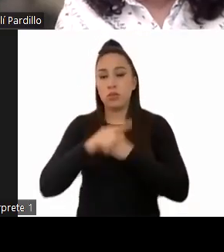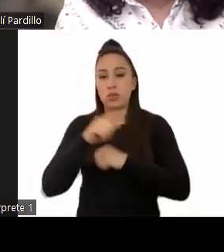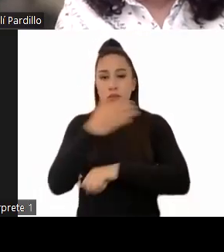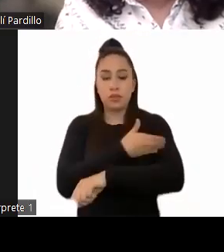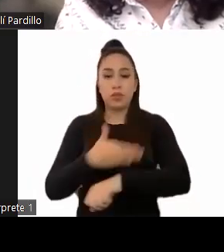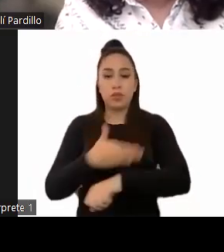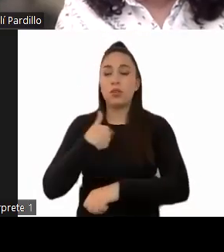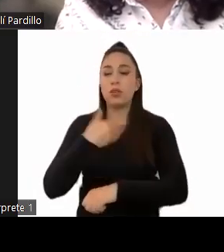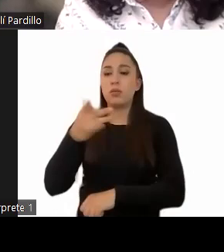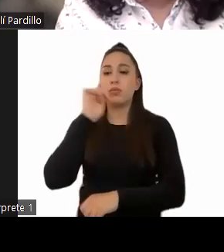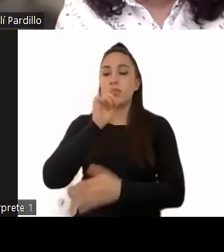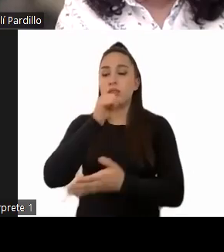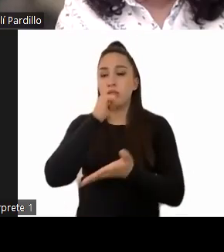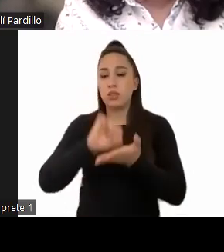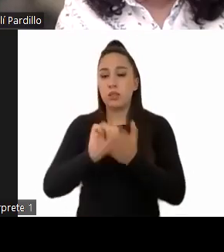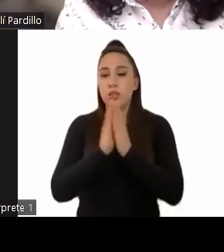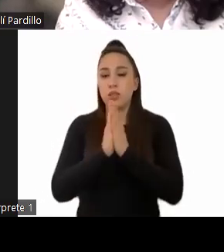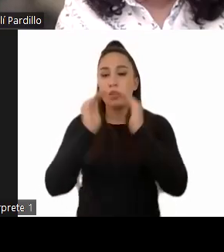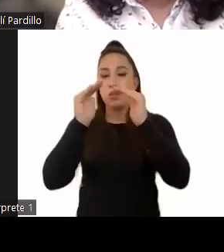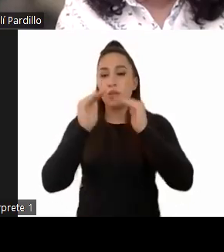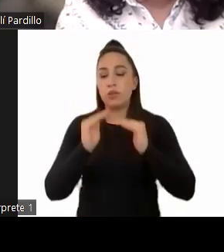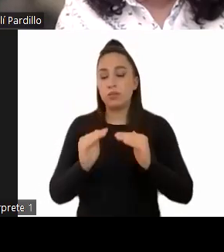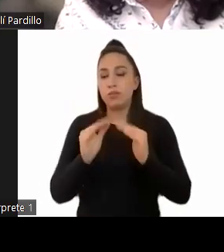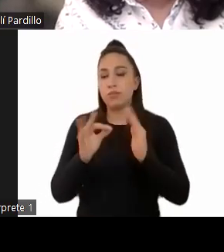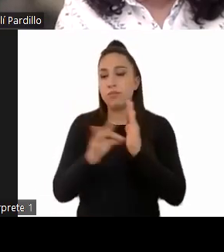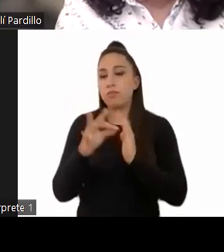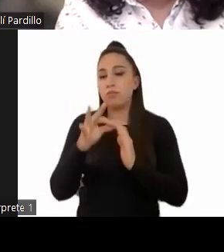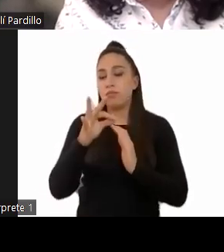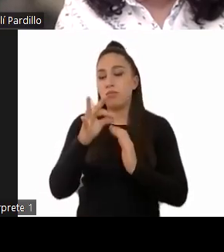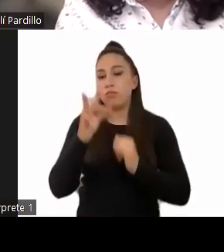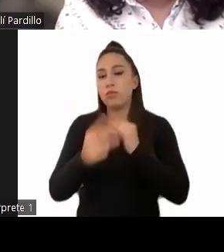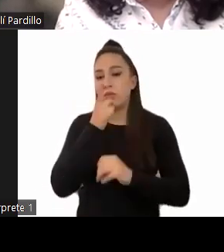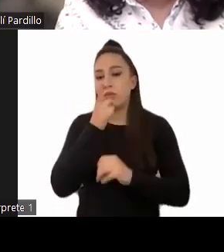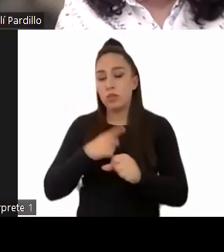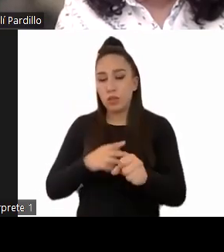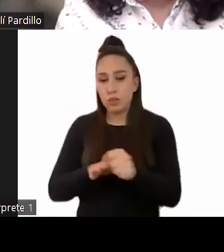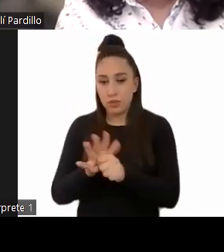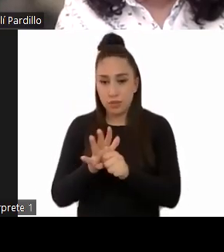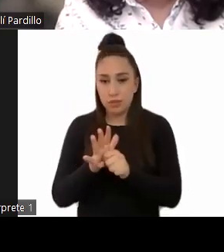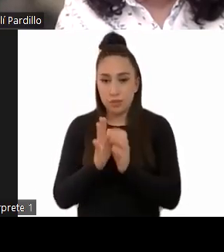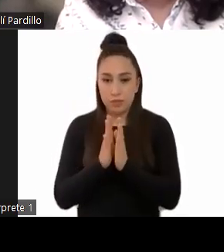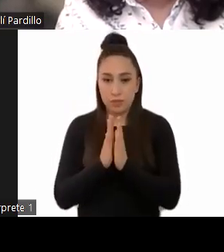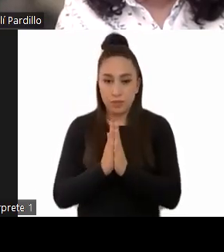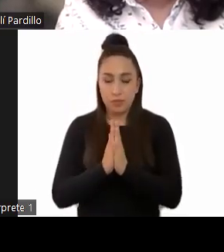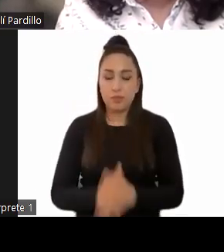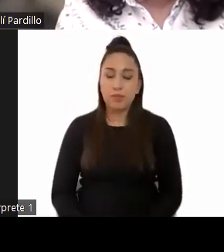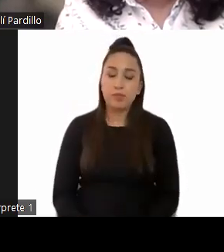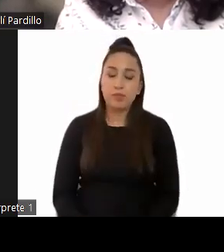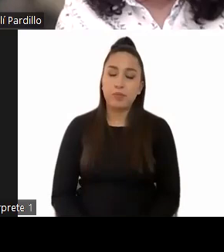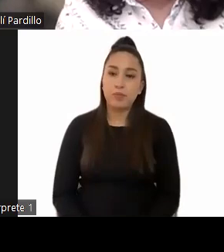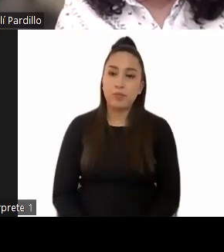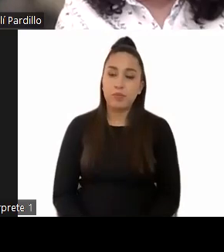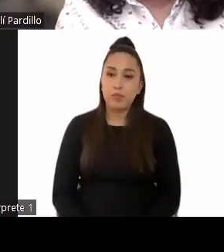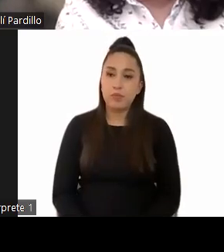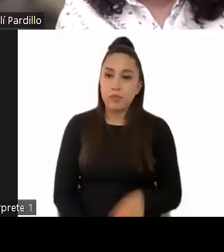por favor, ir finalizando esta sesión con el desahogo del último punto del orden del